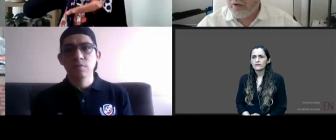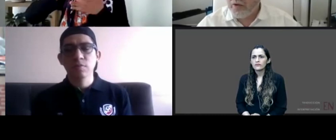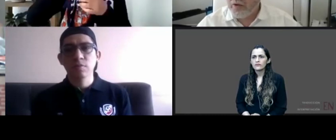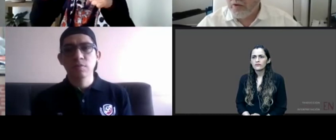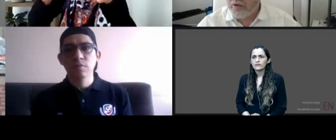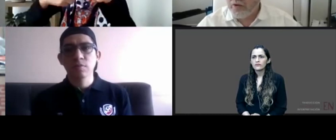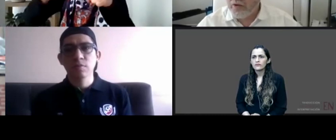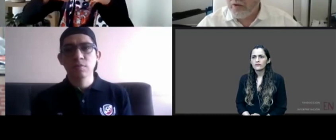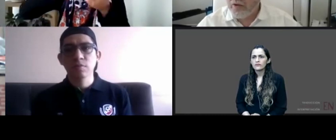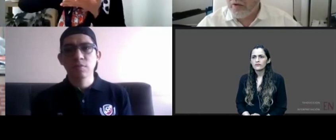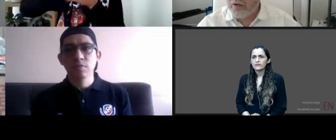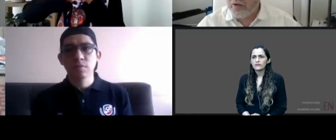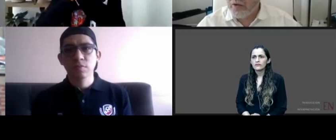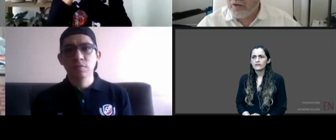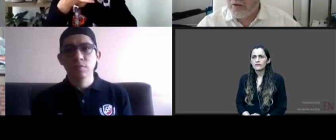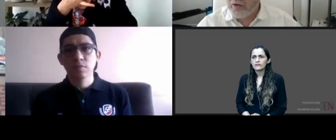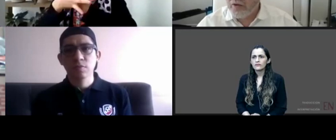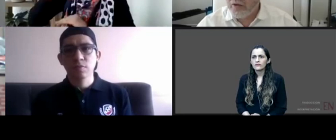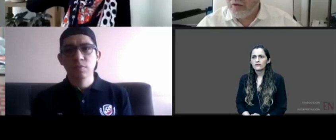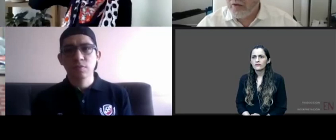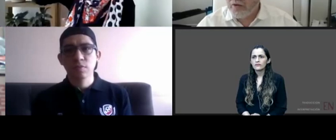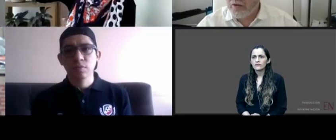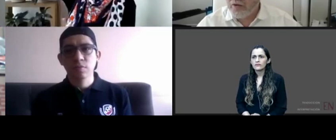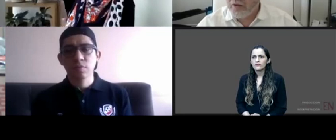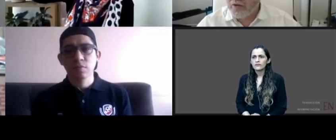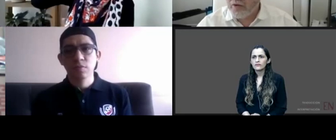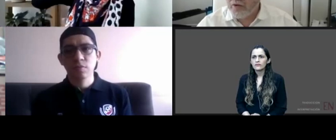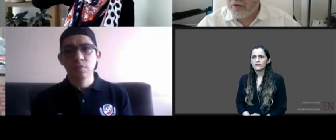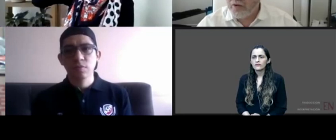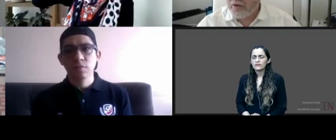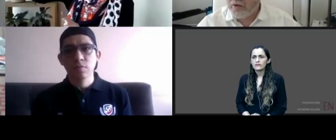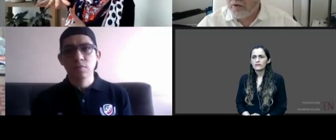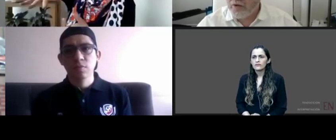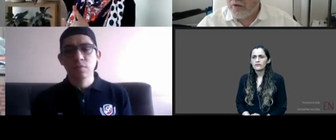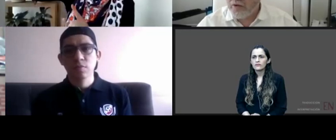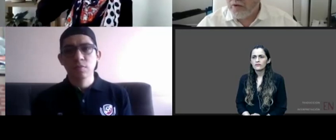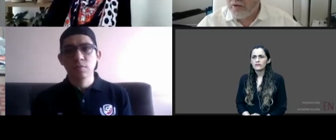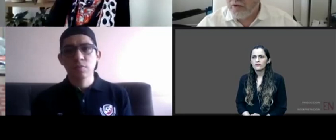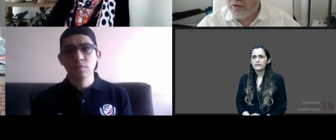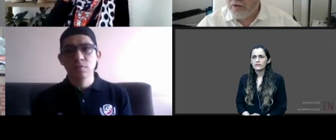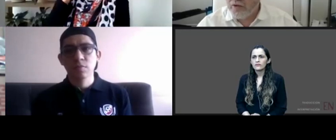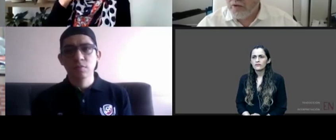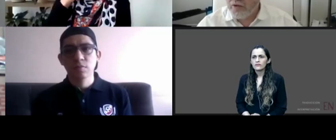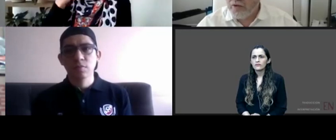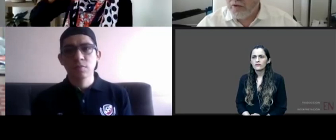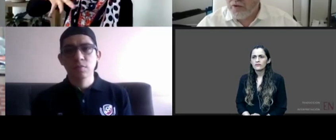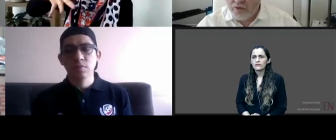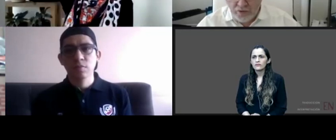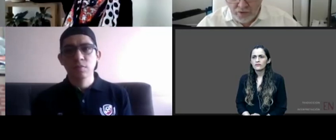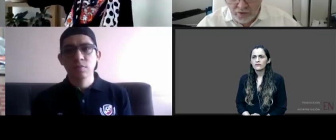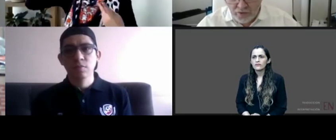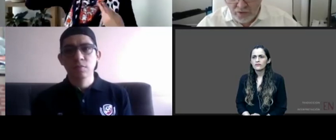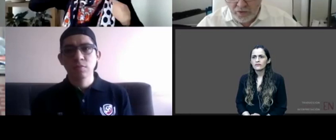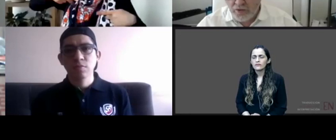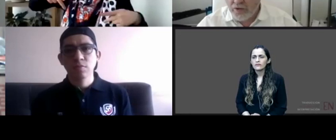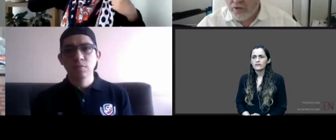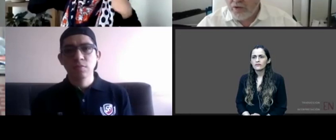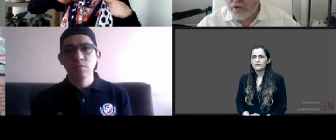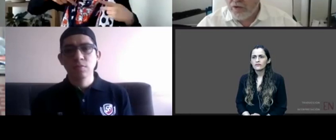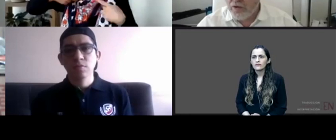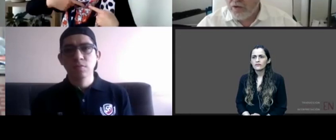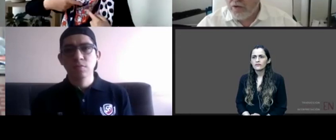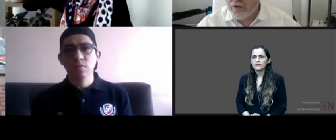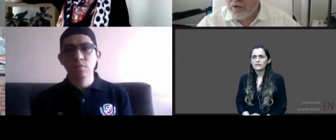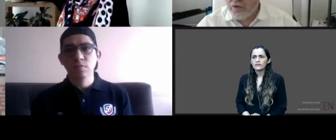las personas sordas, pues podemos hacer de todo, ¿no? La única cuestión es que tenemos una lengua diferente.